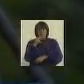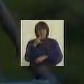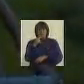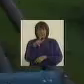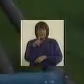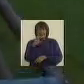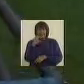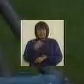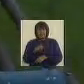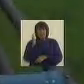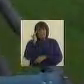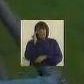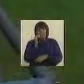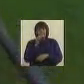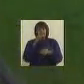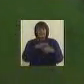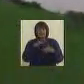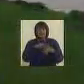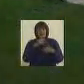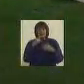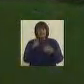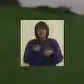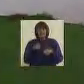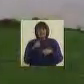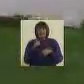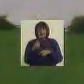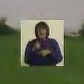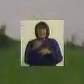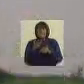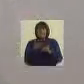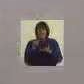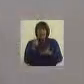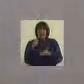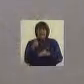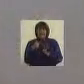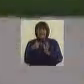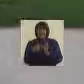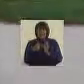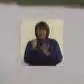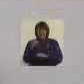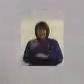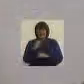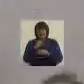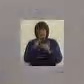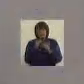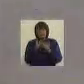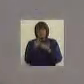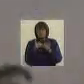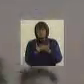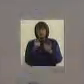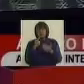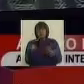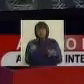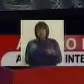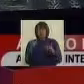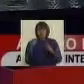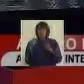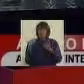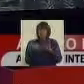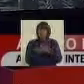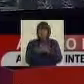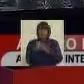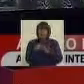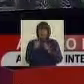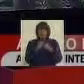la consideró beneficiosa. Lo que valdría resaltar aquí, y está bien, todas las intromisiones en